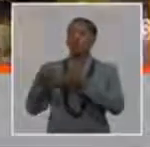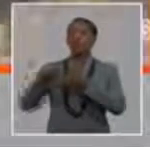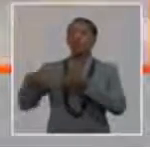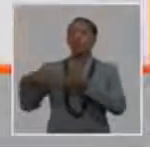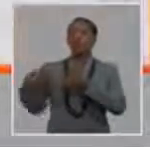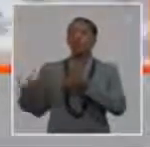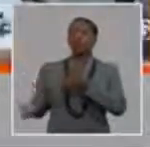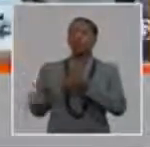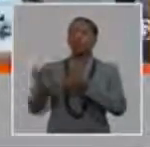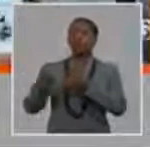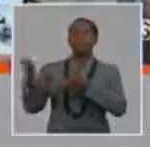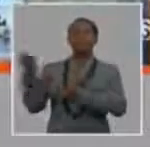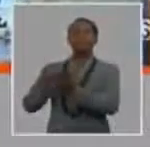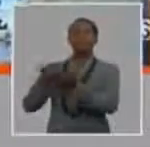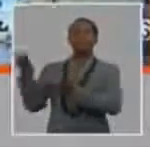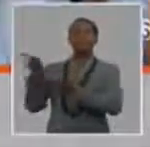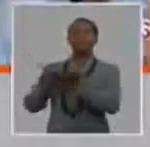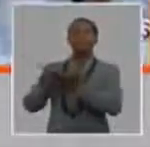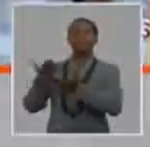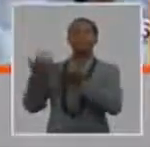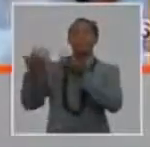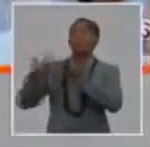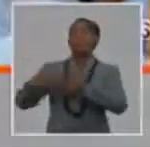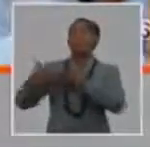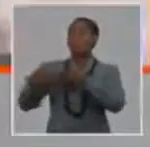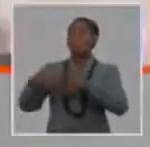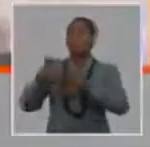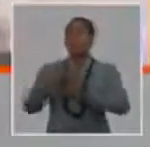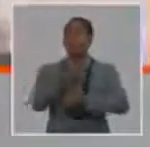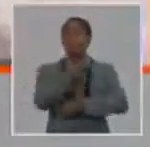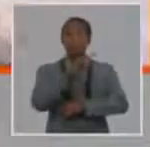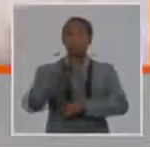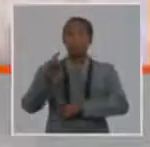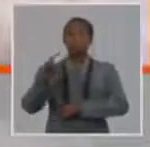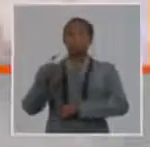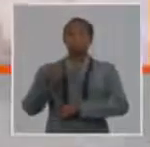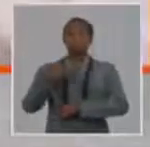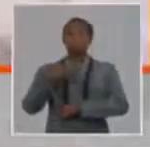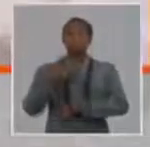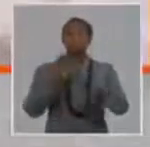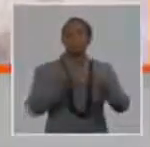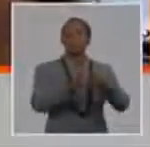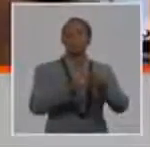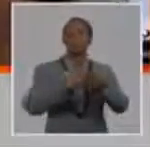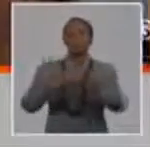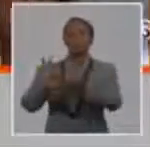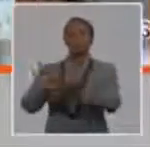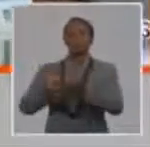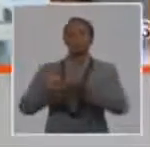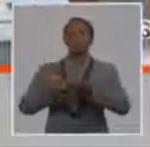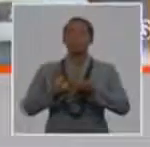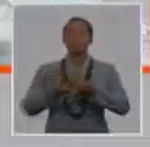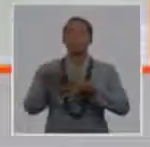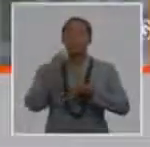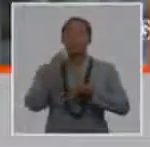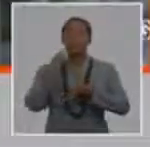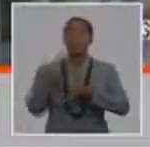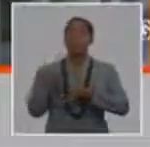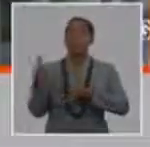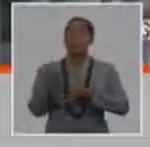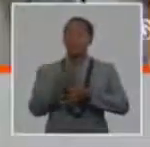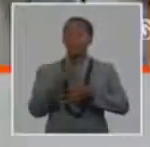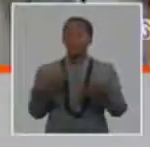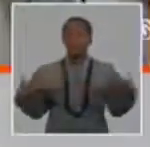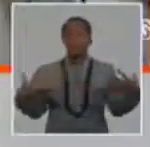desarrollo, que es otro de los requisitos clave para poder recibir esta categoría. Y bueno,